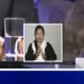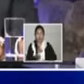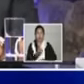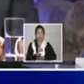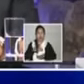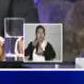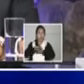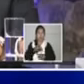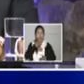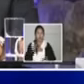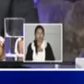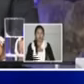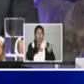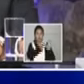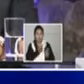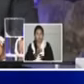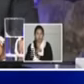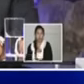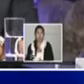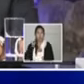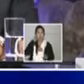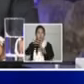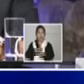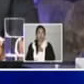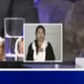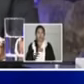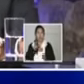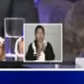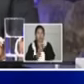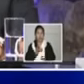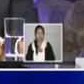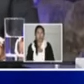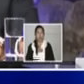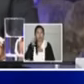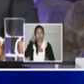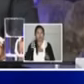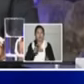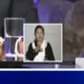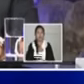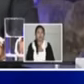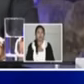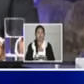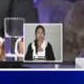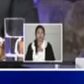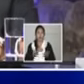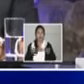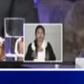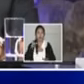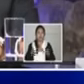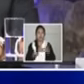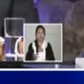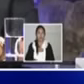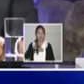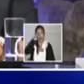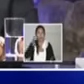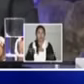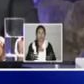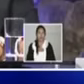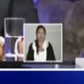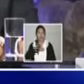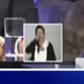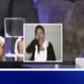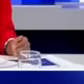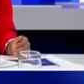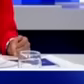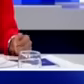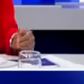fue lo que ha prometido el señor Warok desde el partido de Fuerza Popular. Ok, bien,